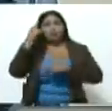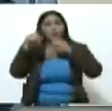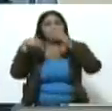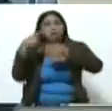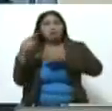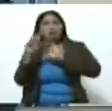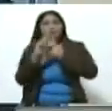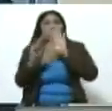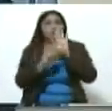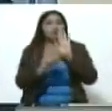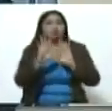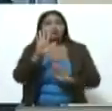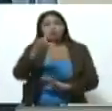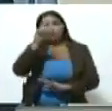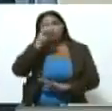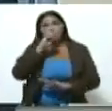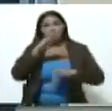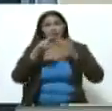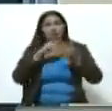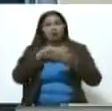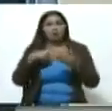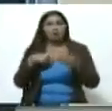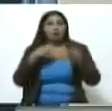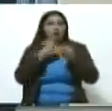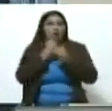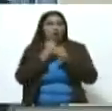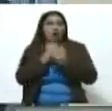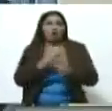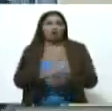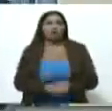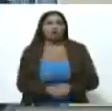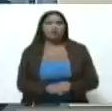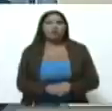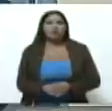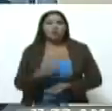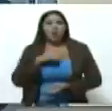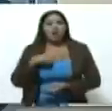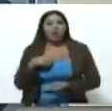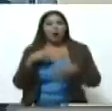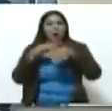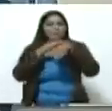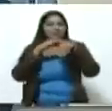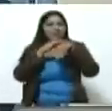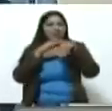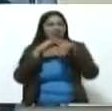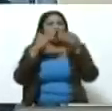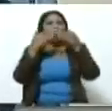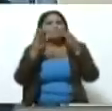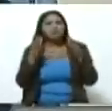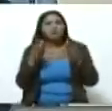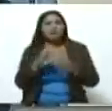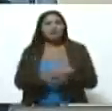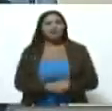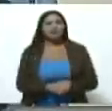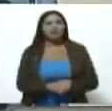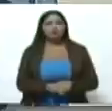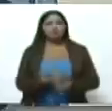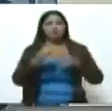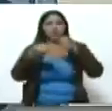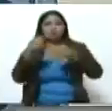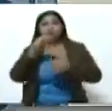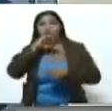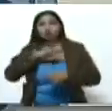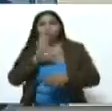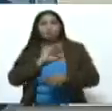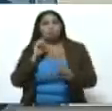cumplirse 5 años de nuestra gestión acá en el Ministerio Público, luego de aquella